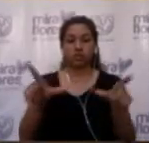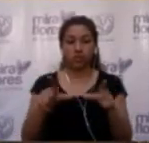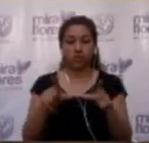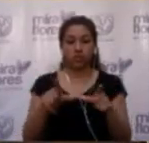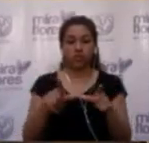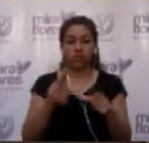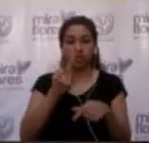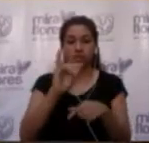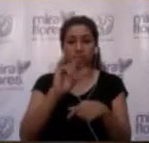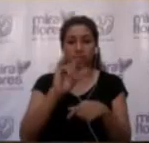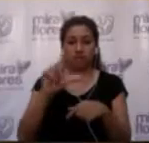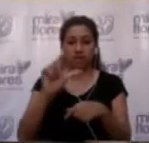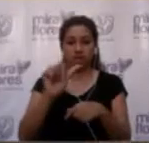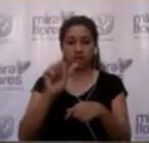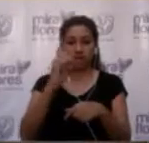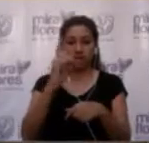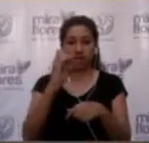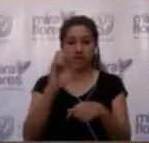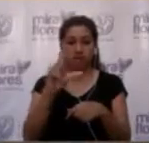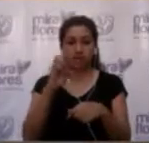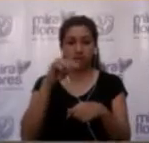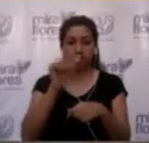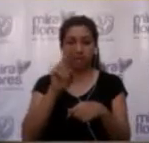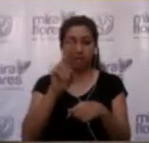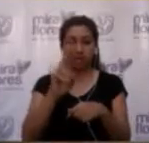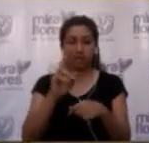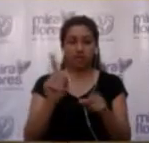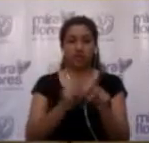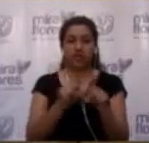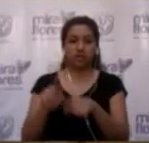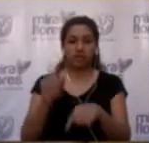Viña del Mar, Valparaíso y Santiago.